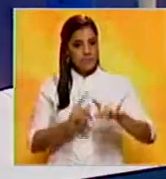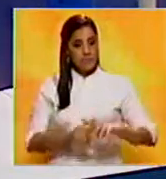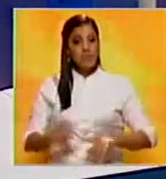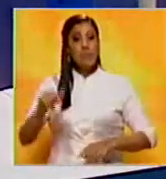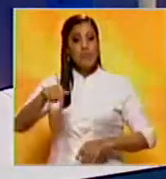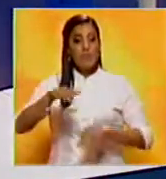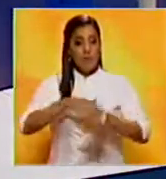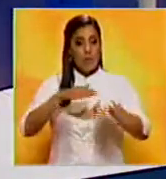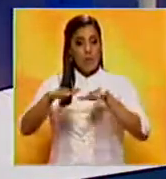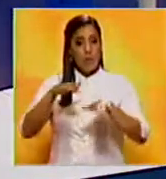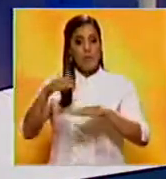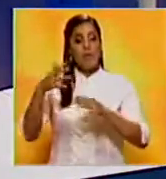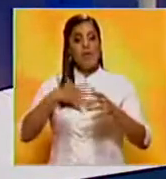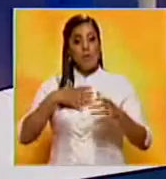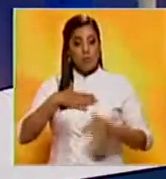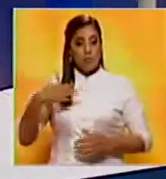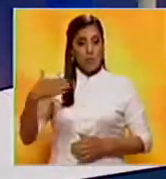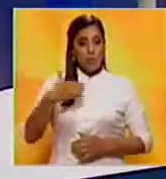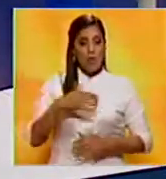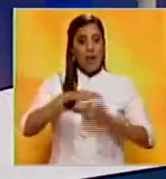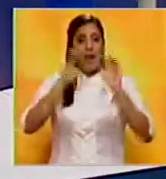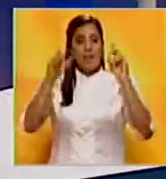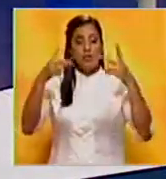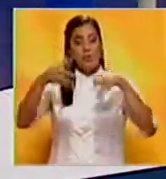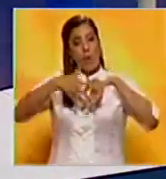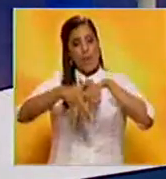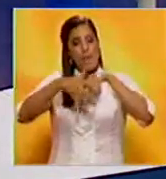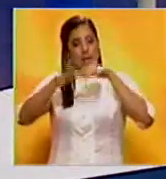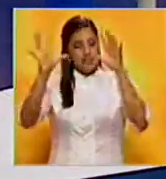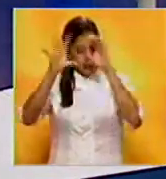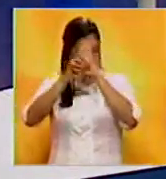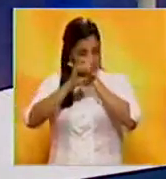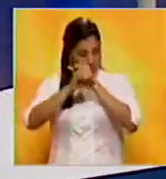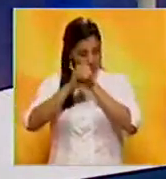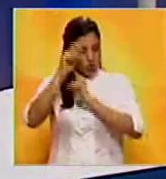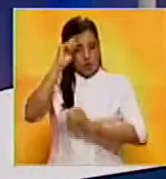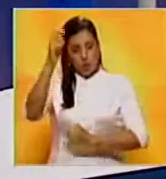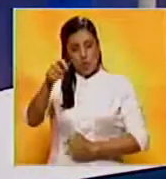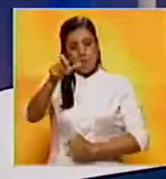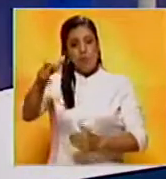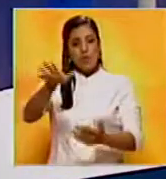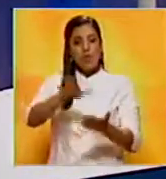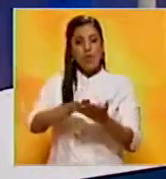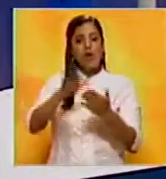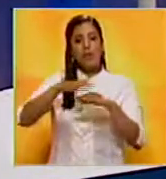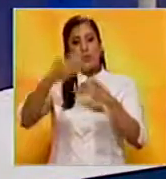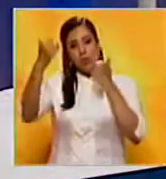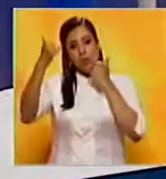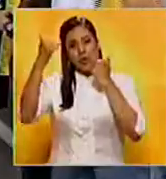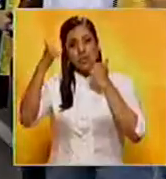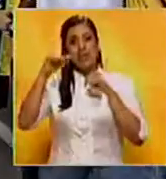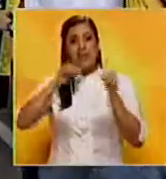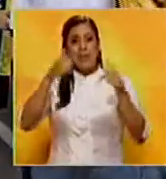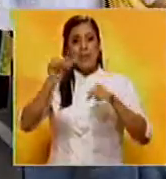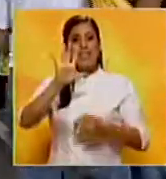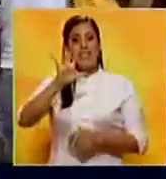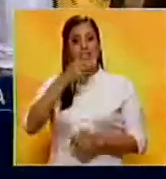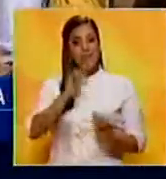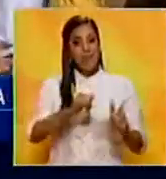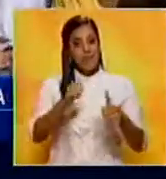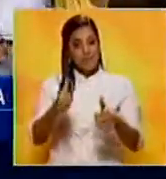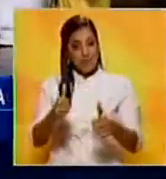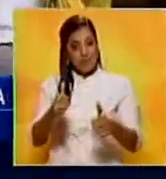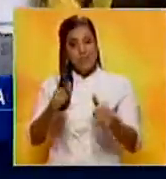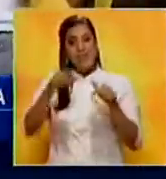para este jueves en la mesa de la unidad democrática convocó una movilización nocturna en honor a los caídos durante las protestas la marcha partirá a las cinco de la tarde